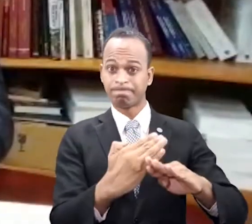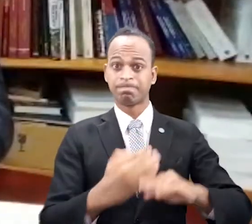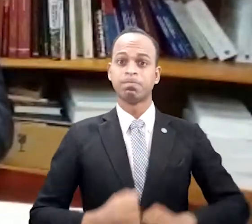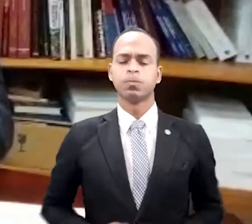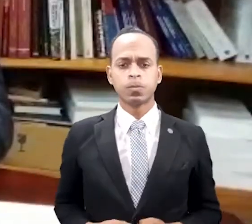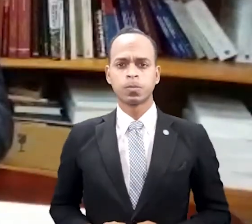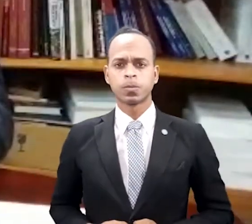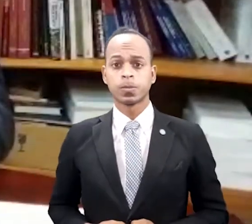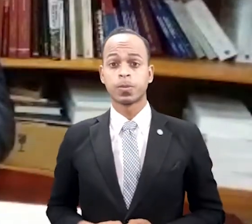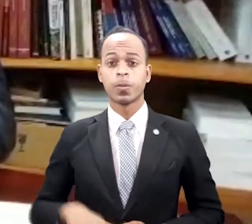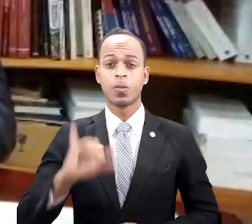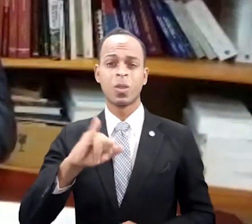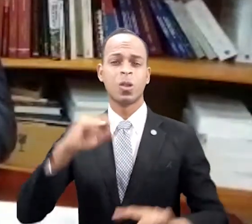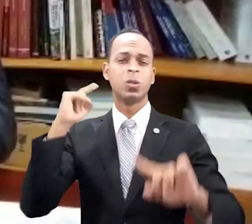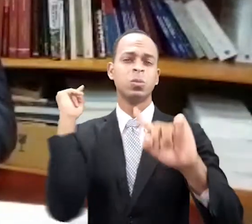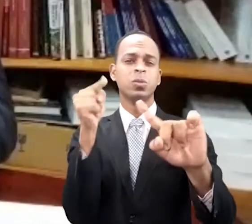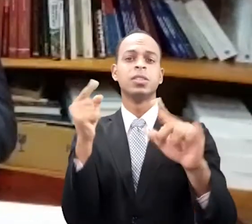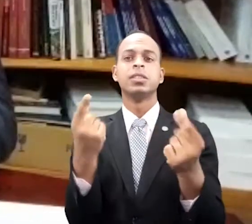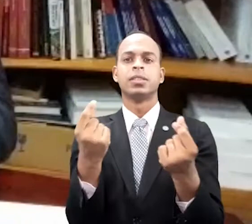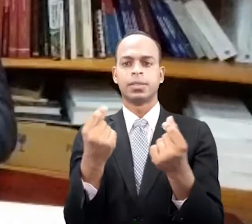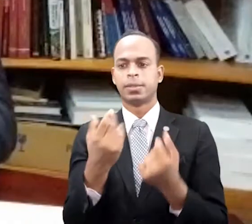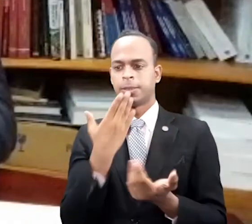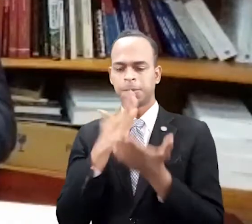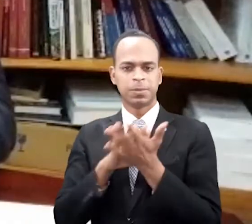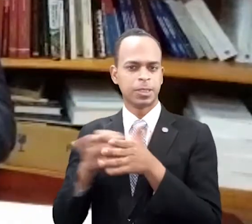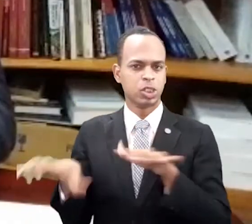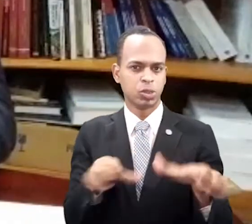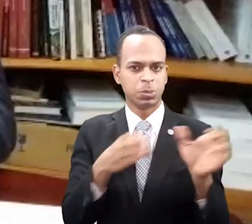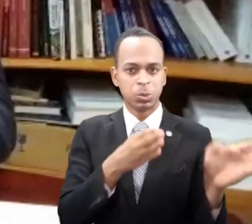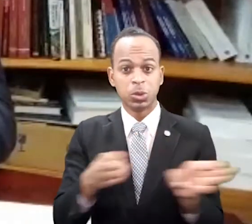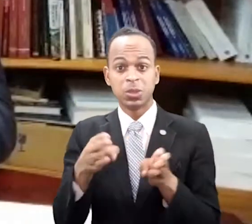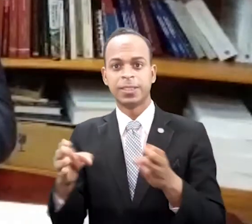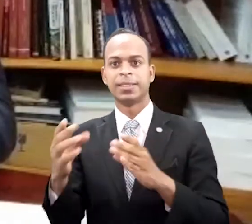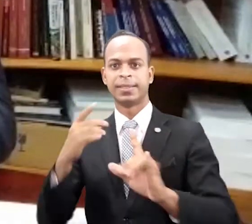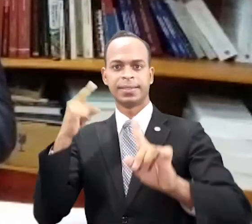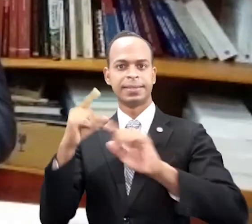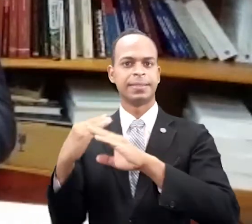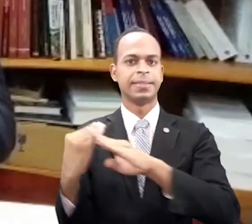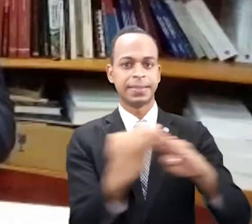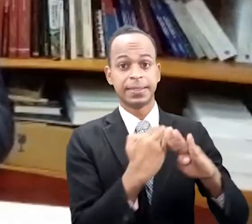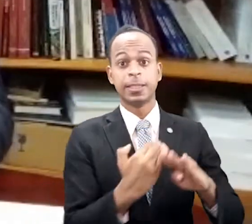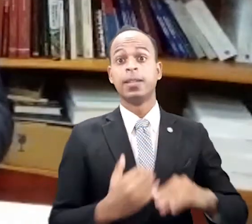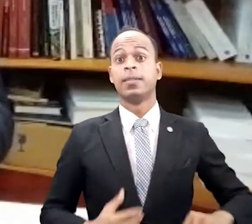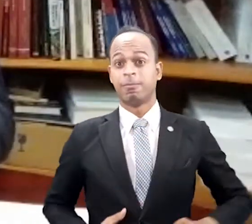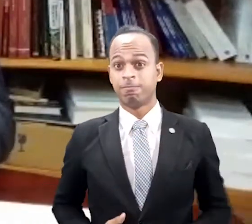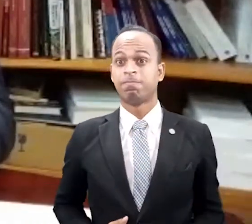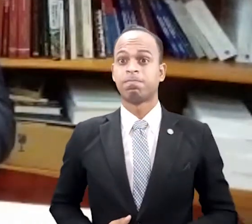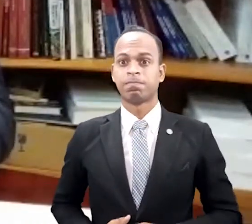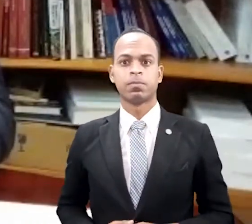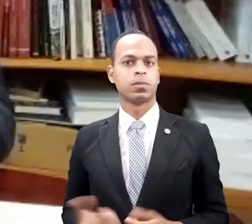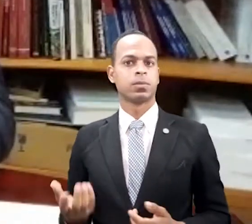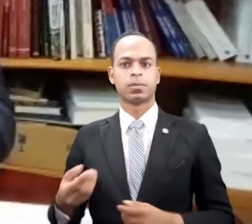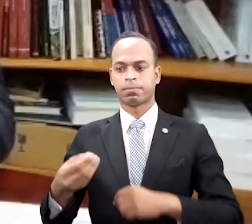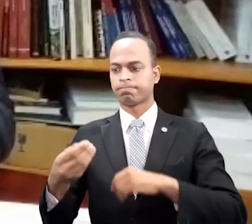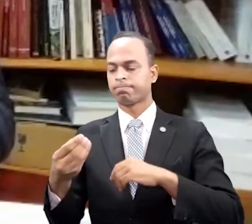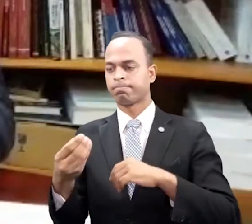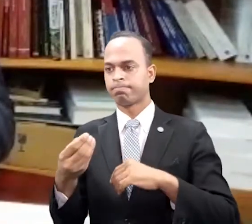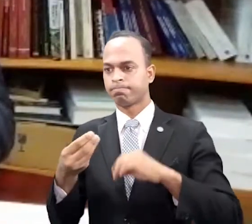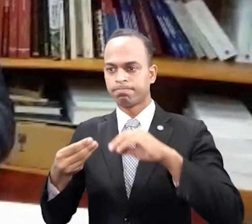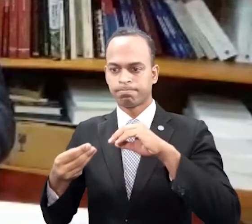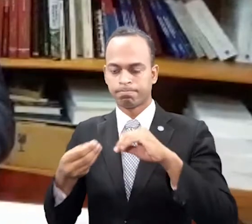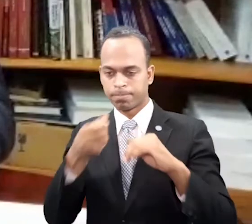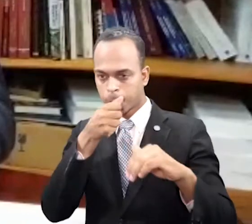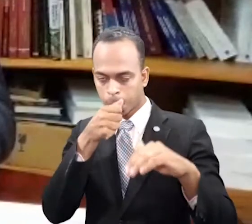finalidad la lucha contra la criminalidad organizada en toda su vertiente.